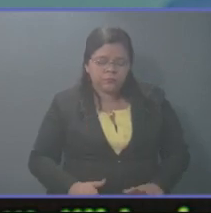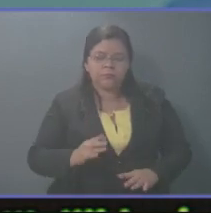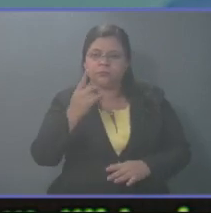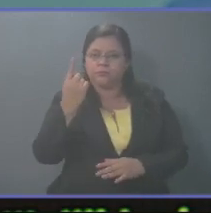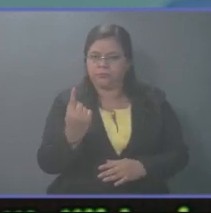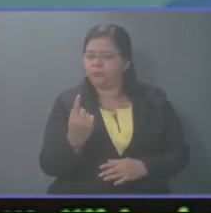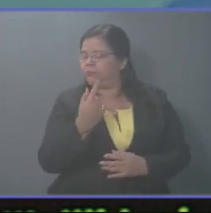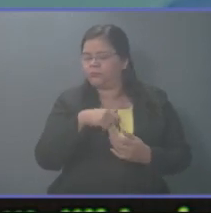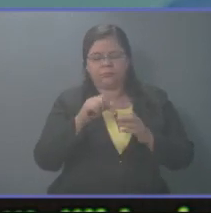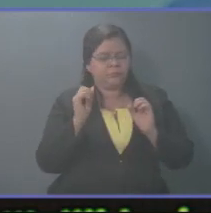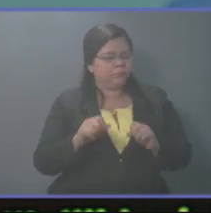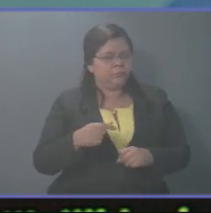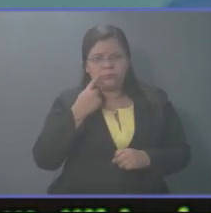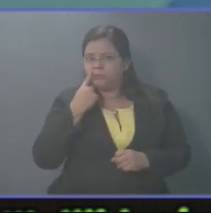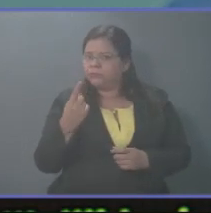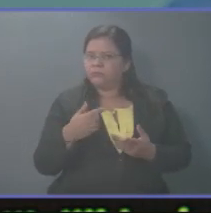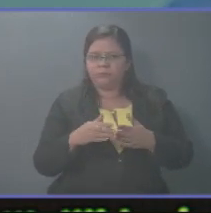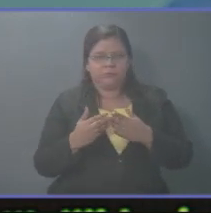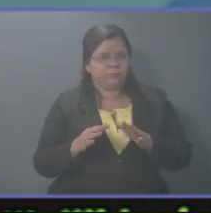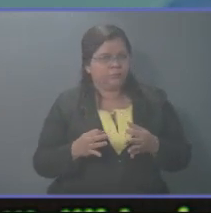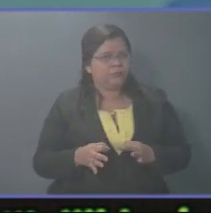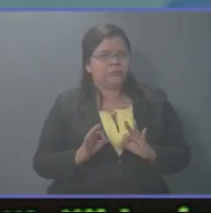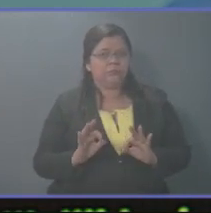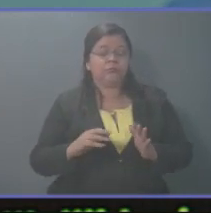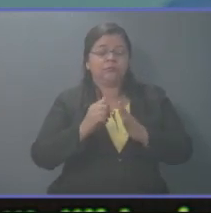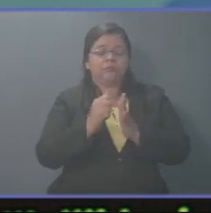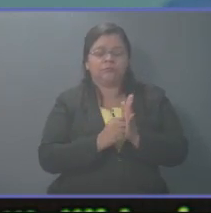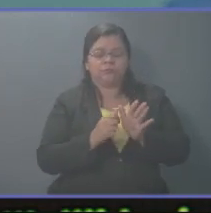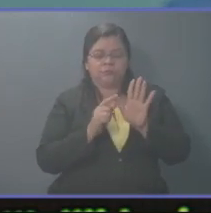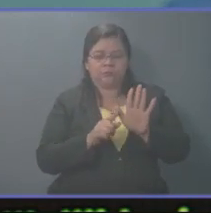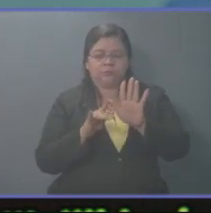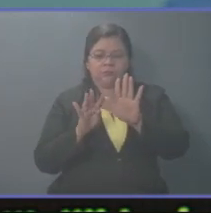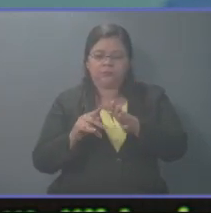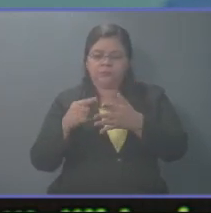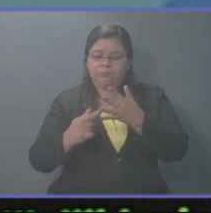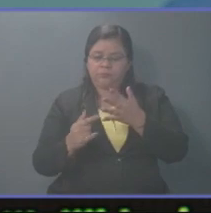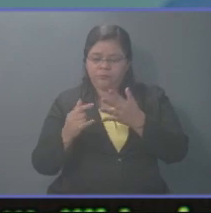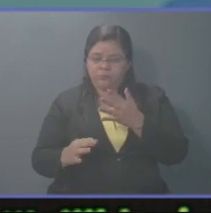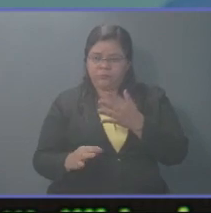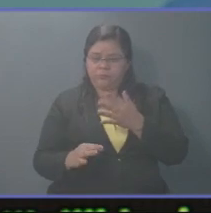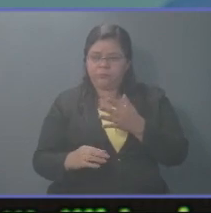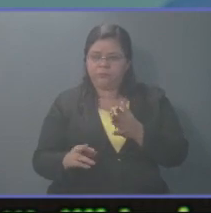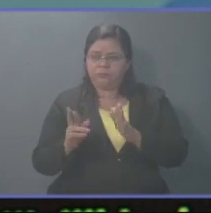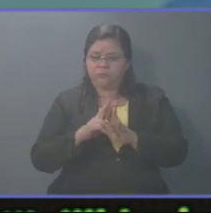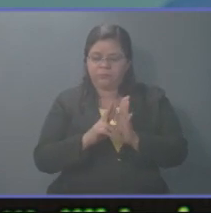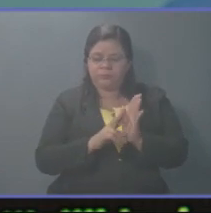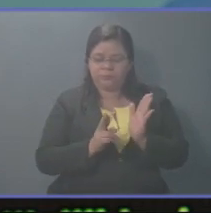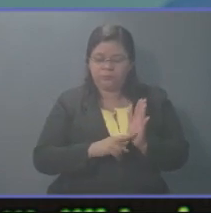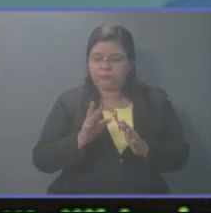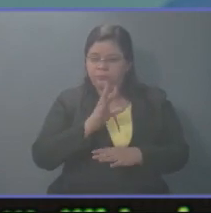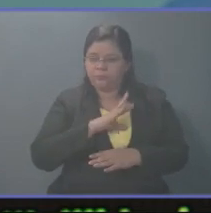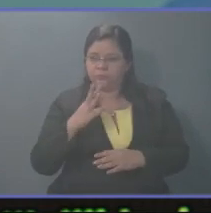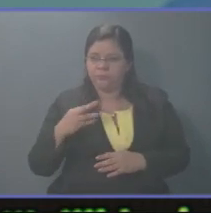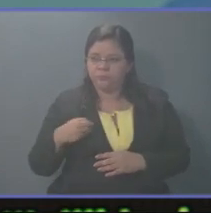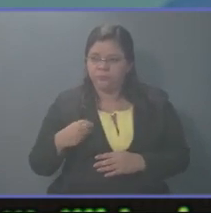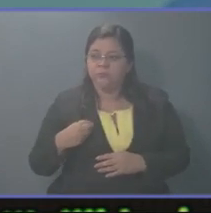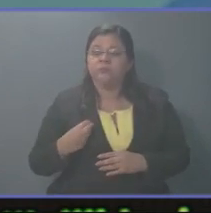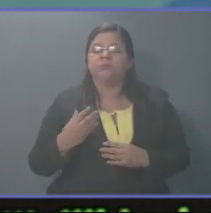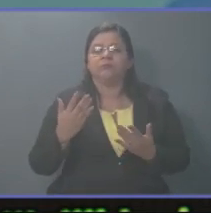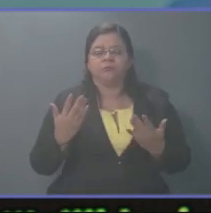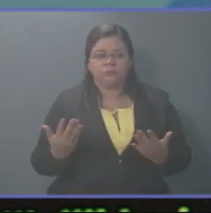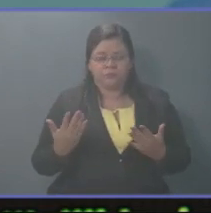puede verse de manera aislada. Así, el artículo 69 de la ley transitoria del registro del estado familiar y los